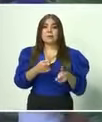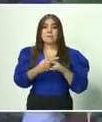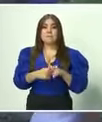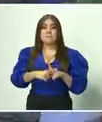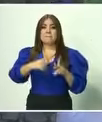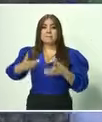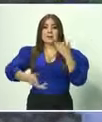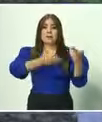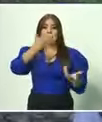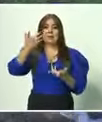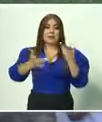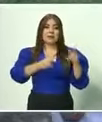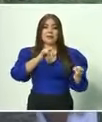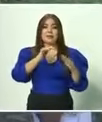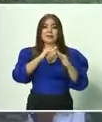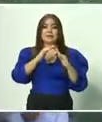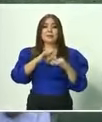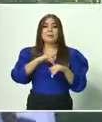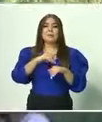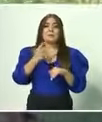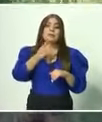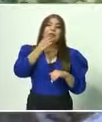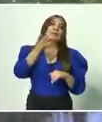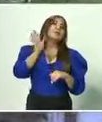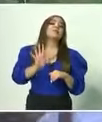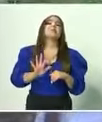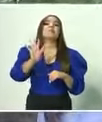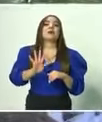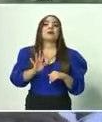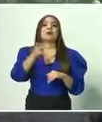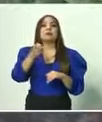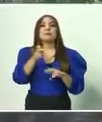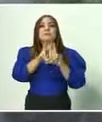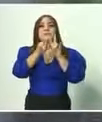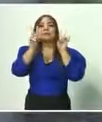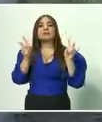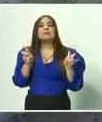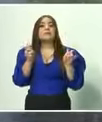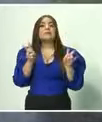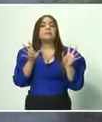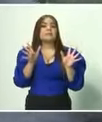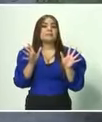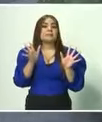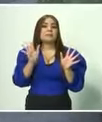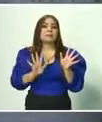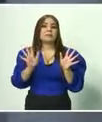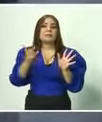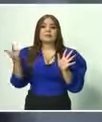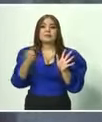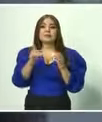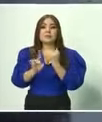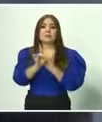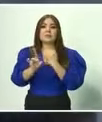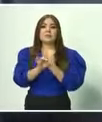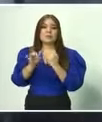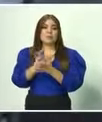encendiendo la propiedad por cuestiones que dice él están relacionadas con un tema pues marital Ángel y es